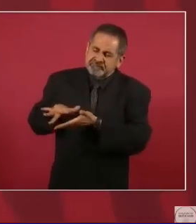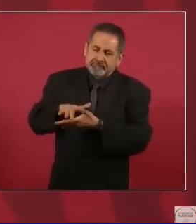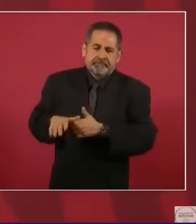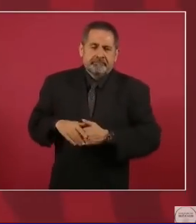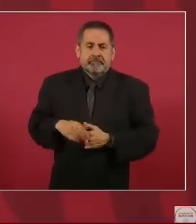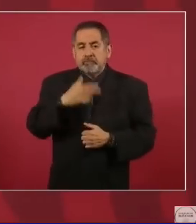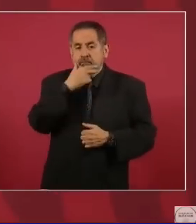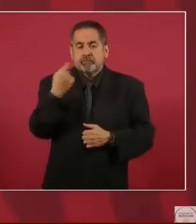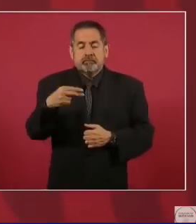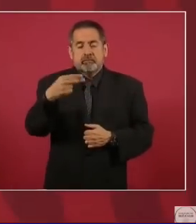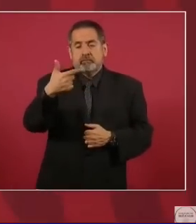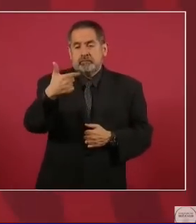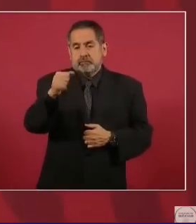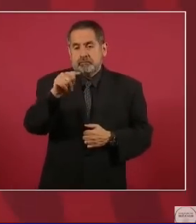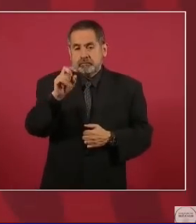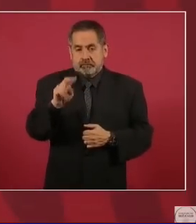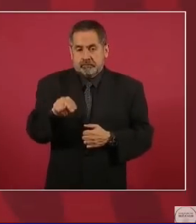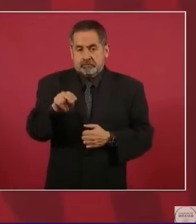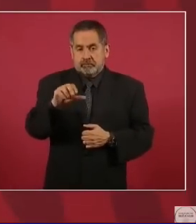Gastón Azcárraga